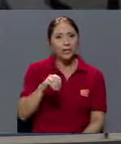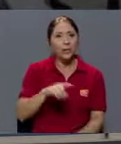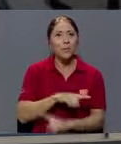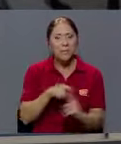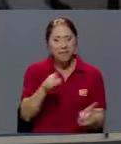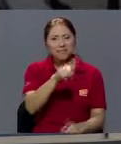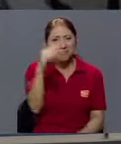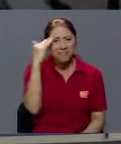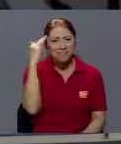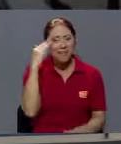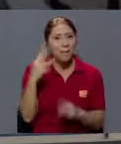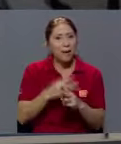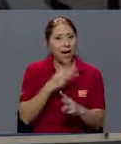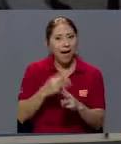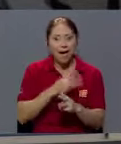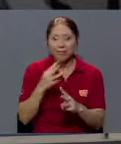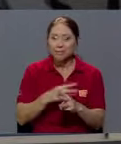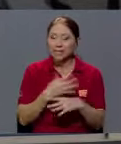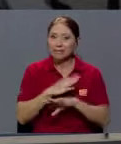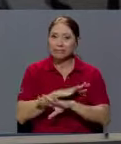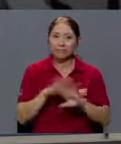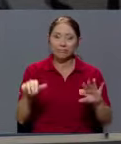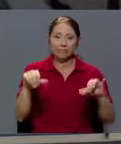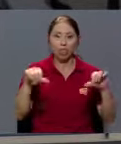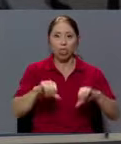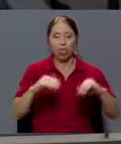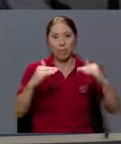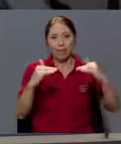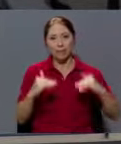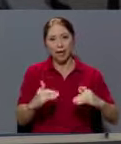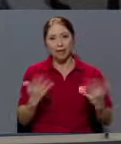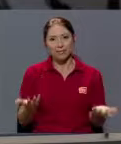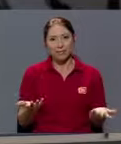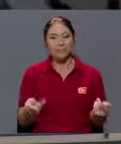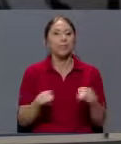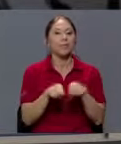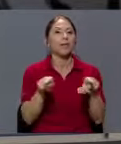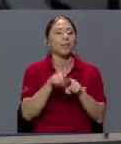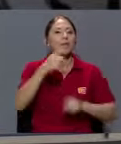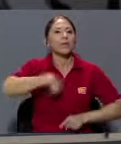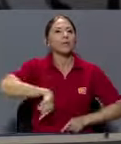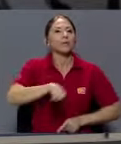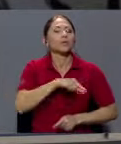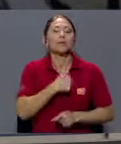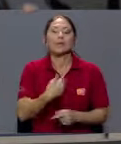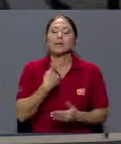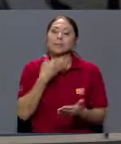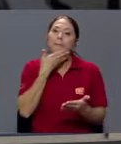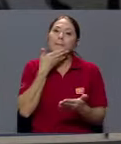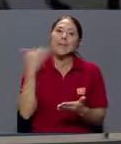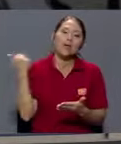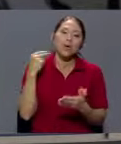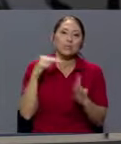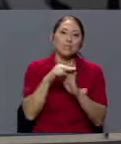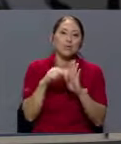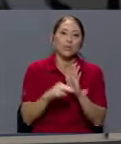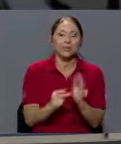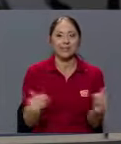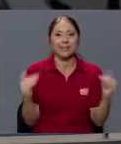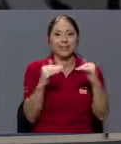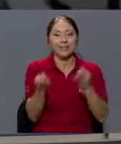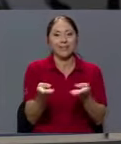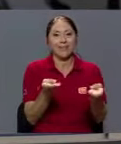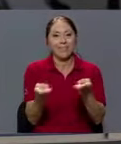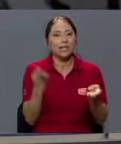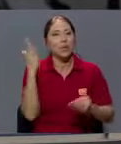creo que para nadie es un secreto que la matemática es la asignatura que obtiene las promociones más bajas. De hecho, cuando hemos conseguido mejores promociones a nivel de bachillerato